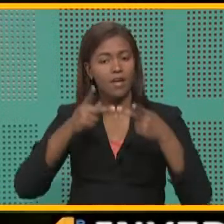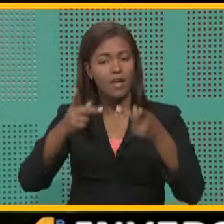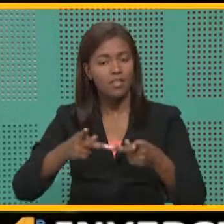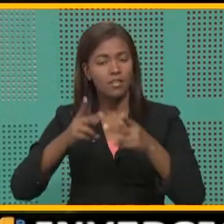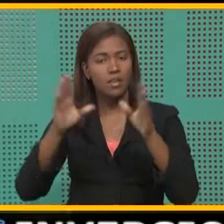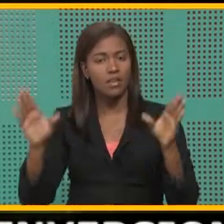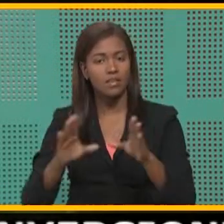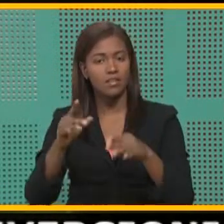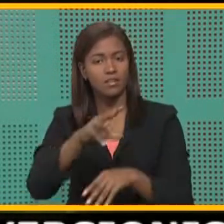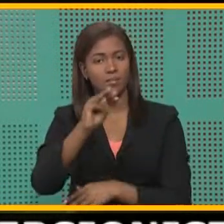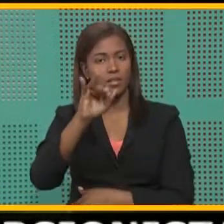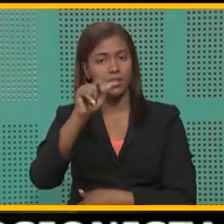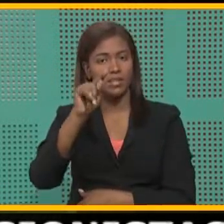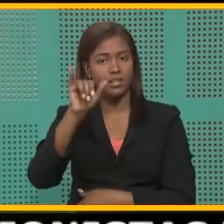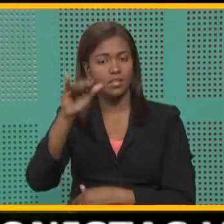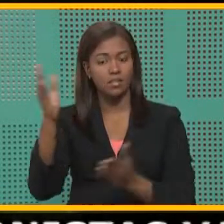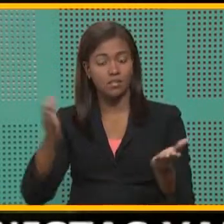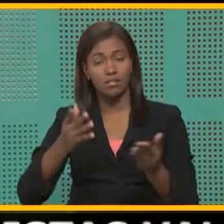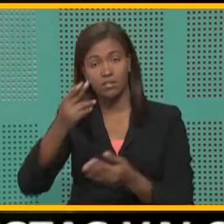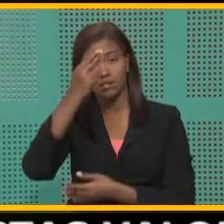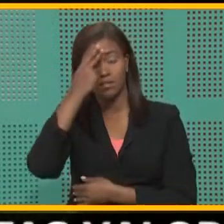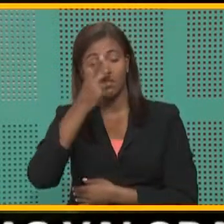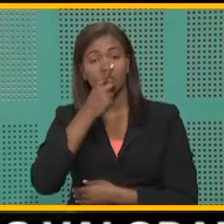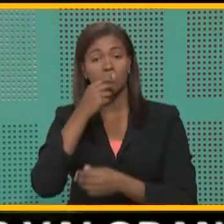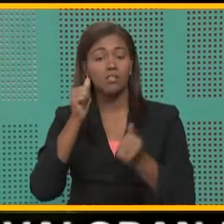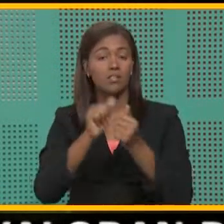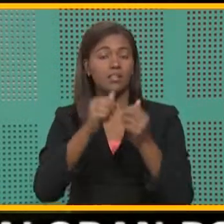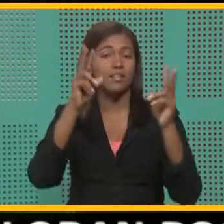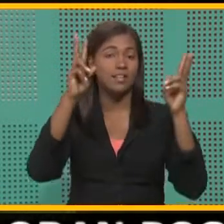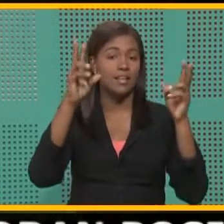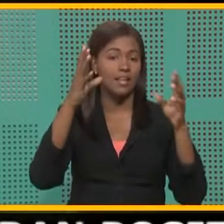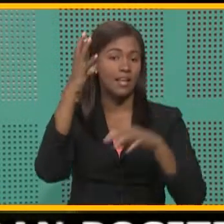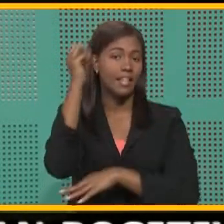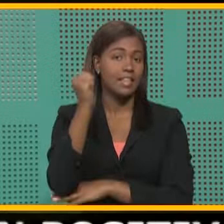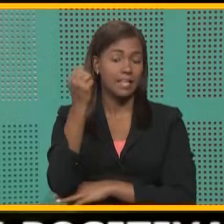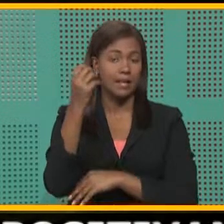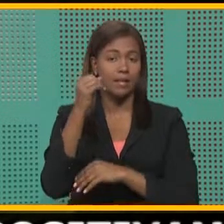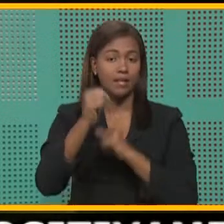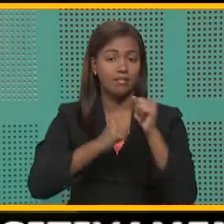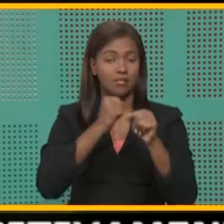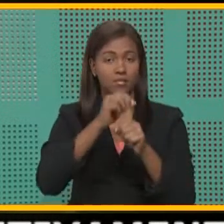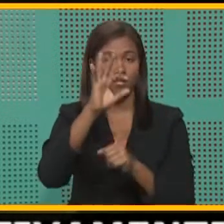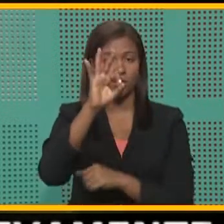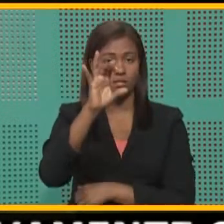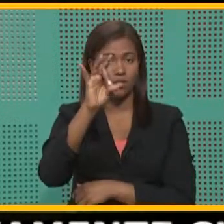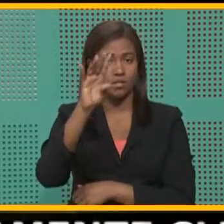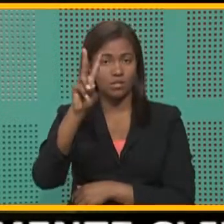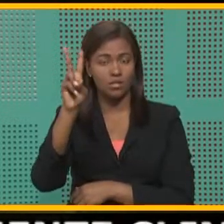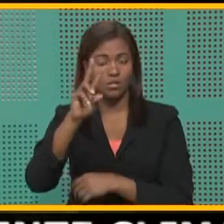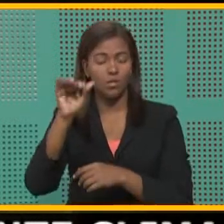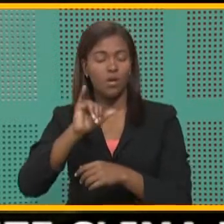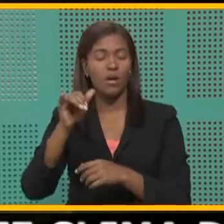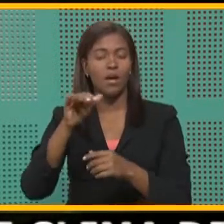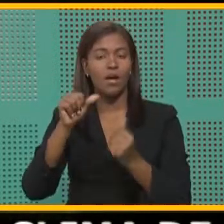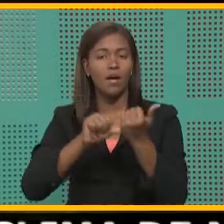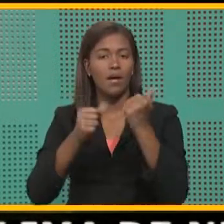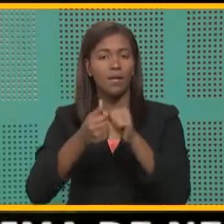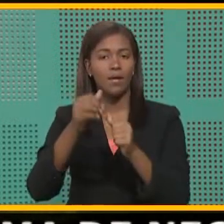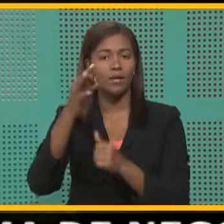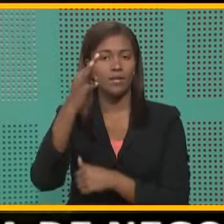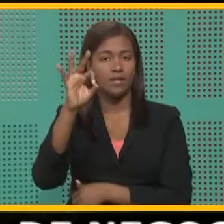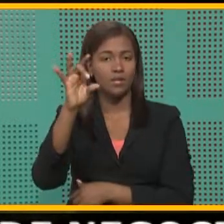Martí a la República Dominicana entre septiembre de 1892 y abril de 1895, cuando